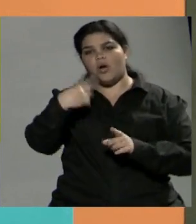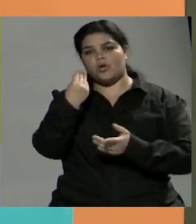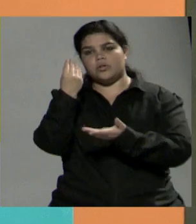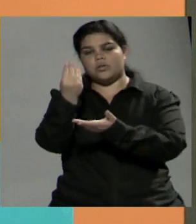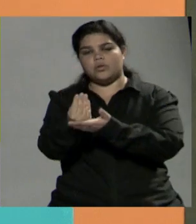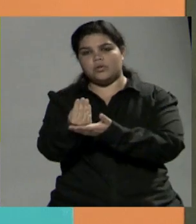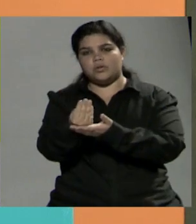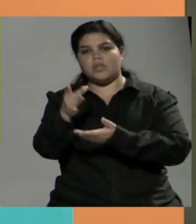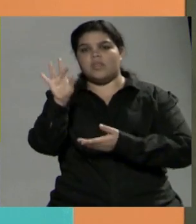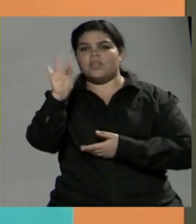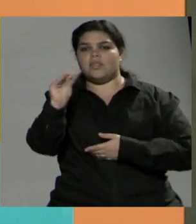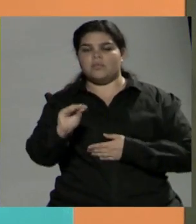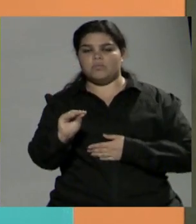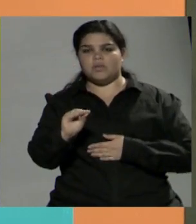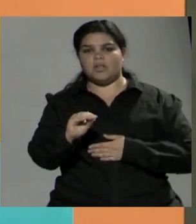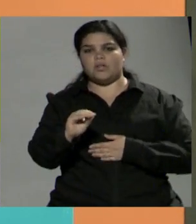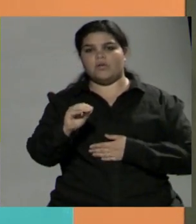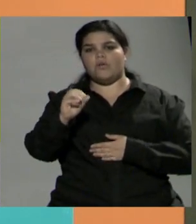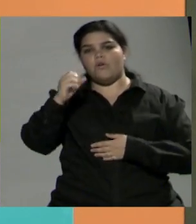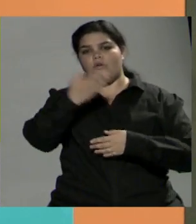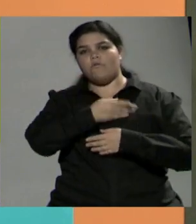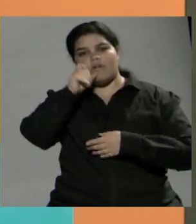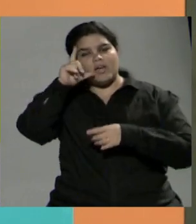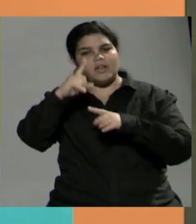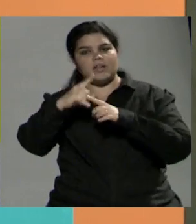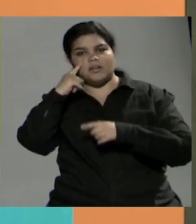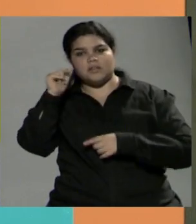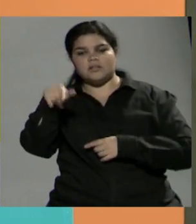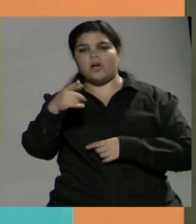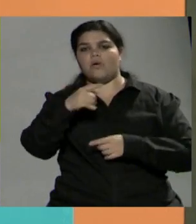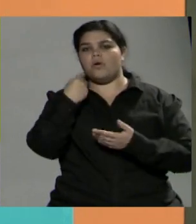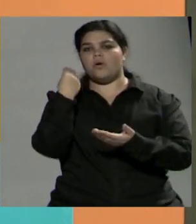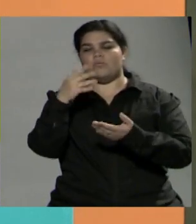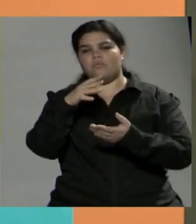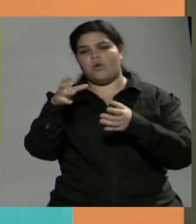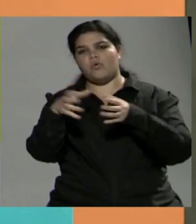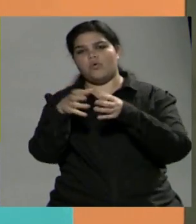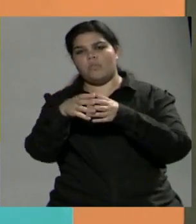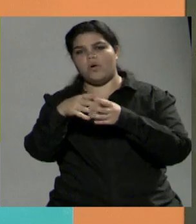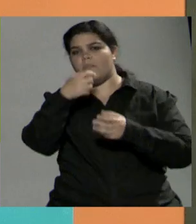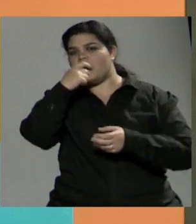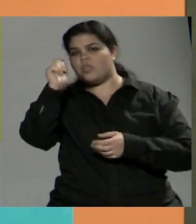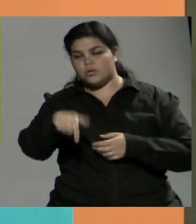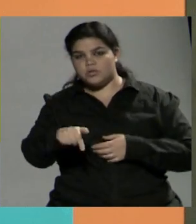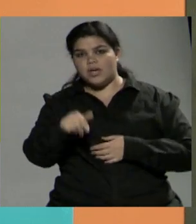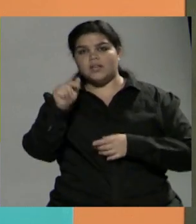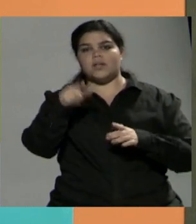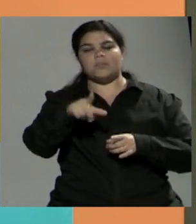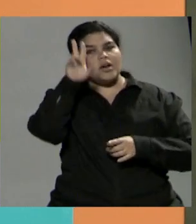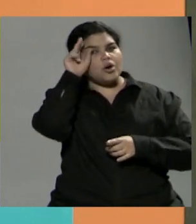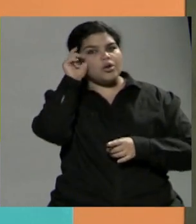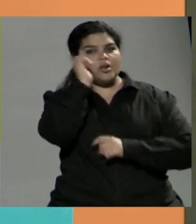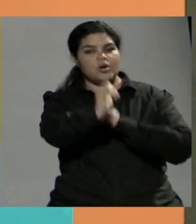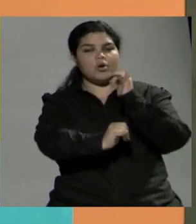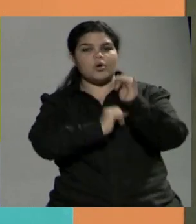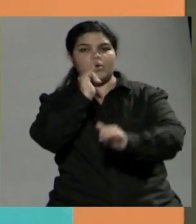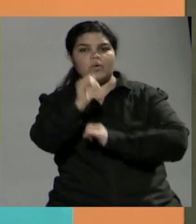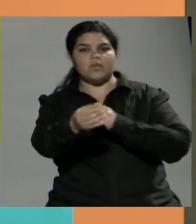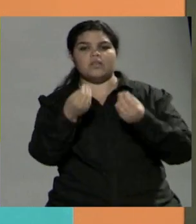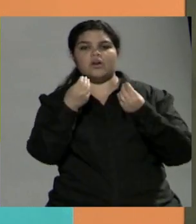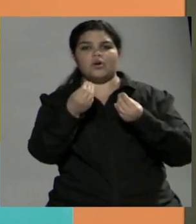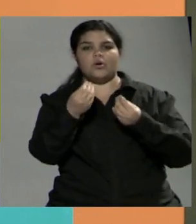candidato a diputado Omar Félix por el Frente Somos Mendoza, y además el gobernador Alfredo Cornejo hablando sobre el resultado